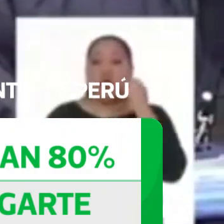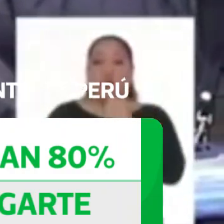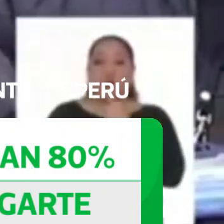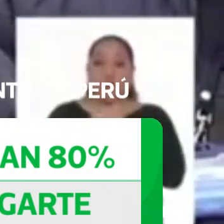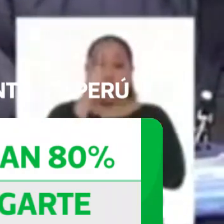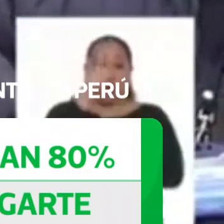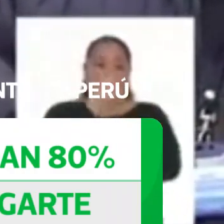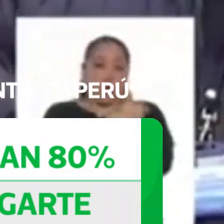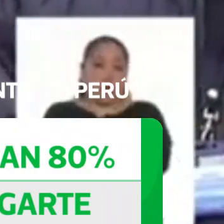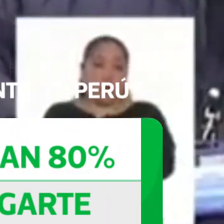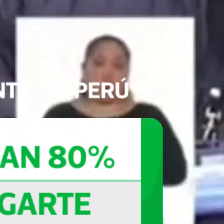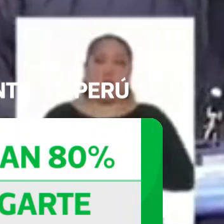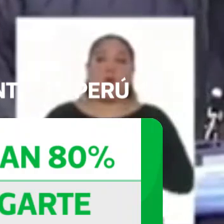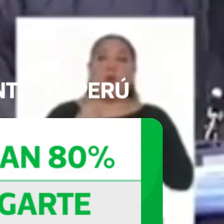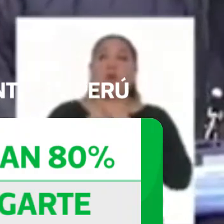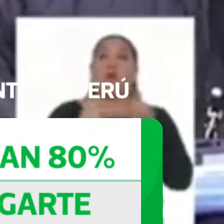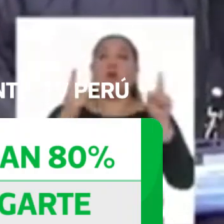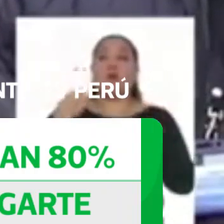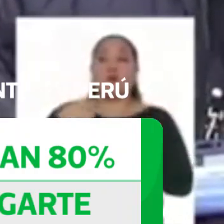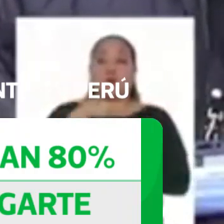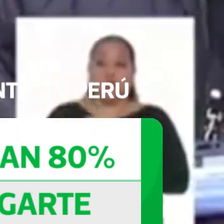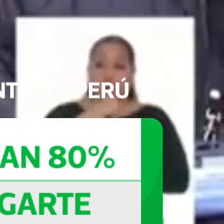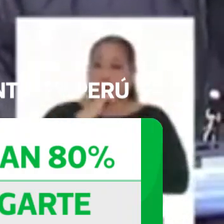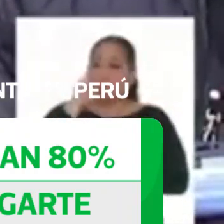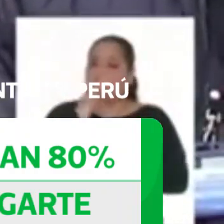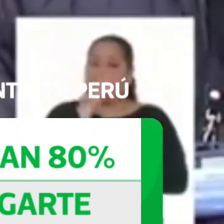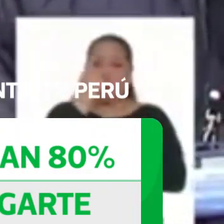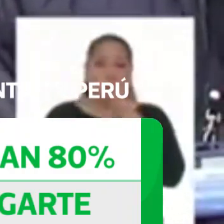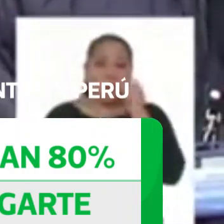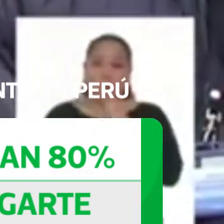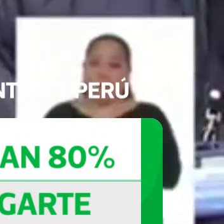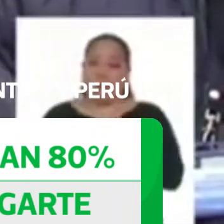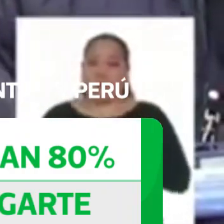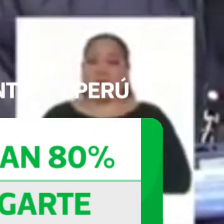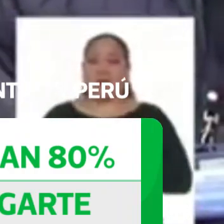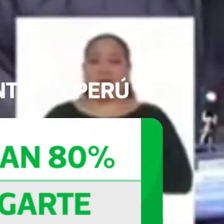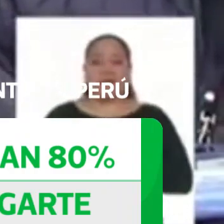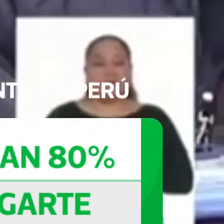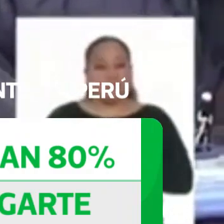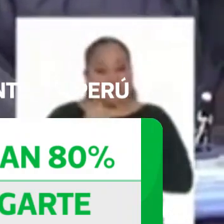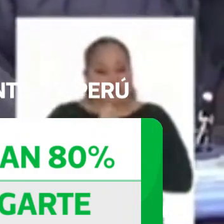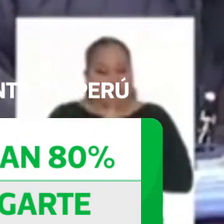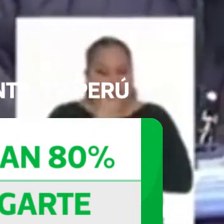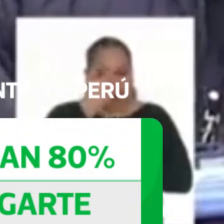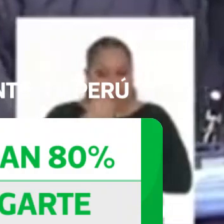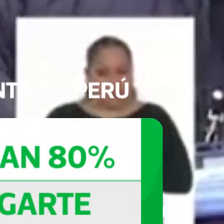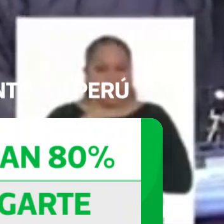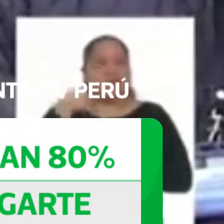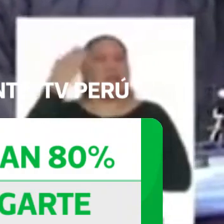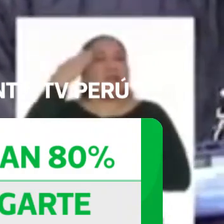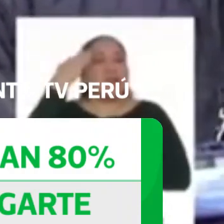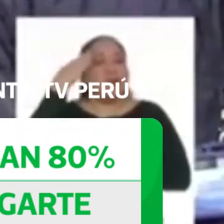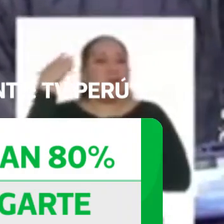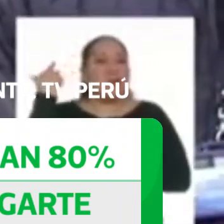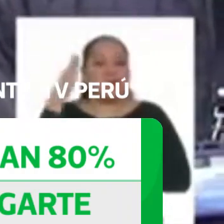sola dosis, pero lo que nosotros estamos diciendo es que no hay que confiarse, particularmente sabiendo que